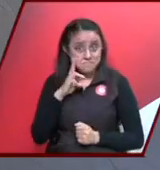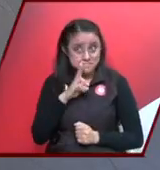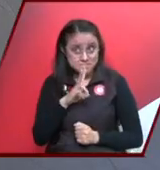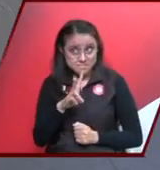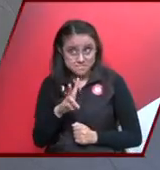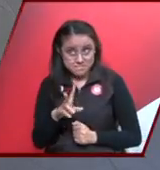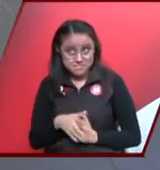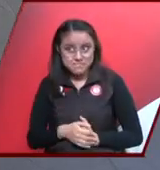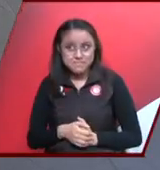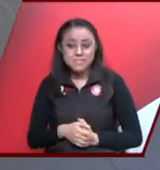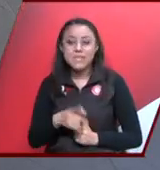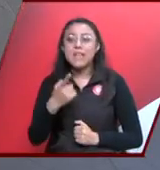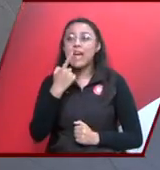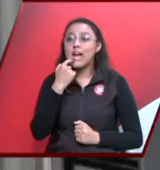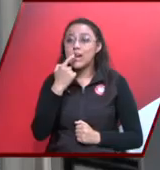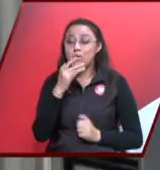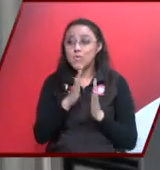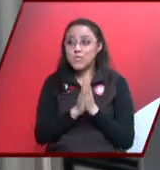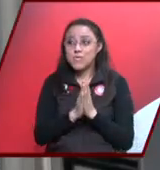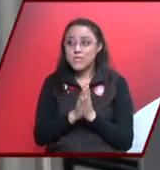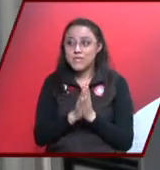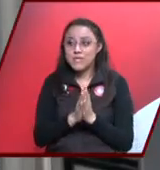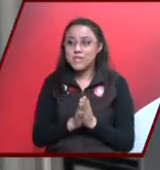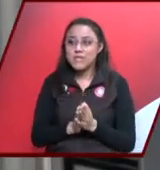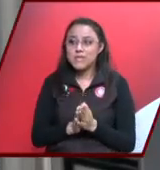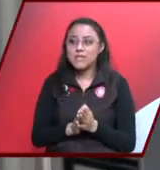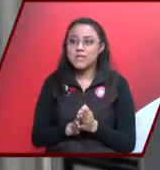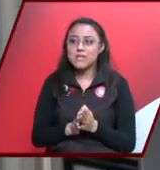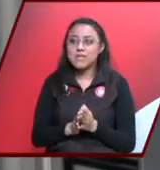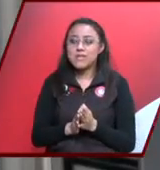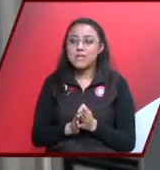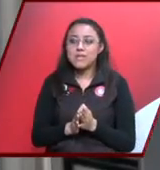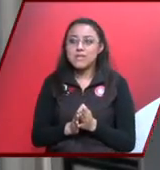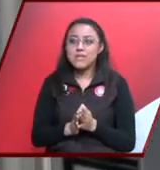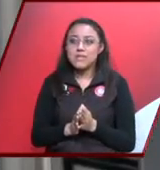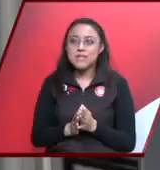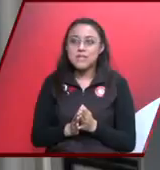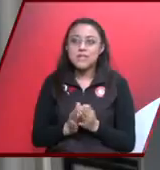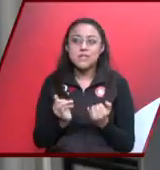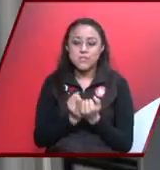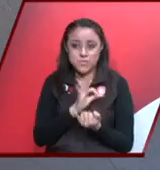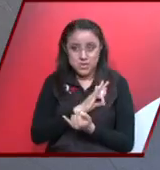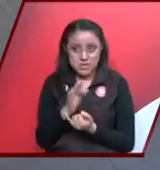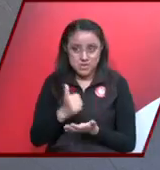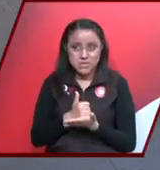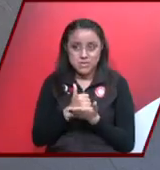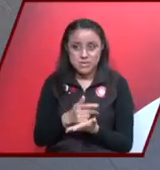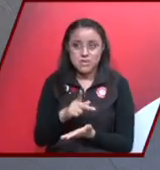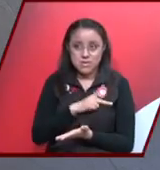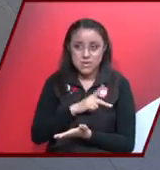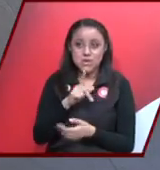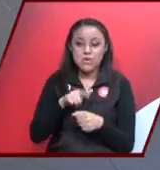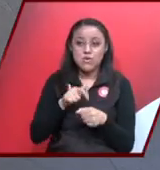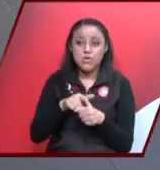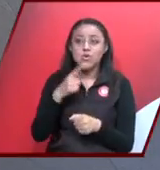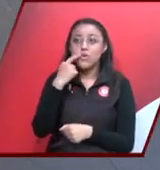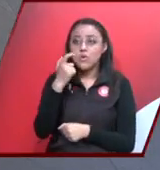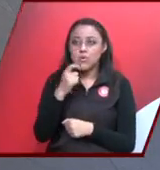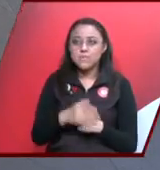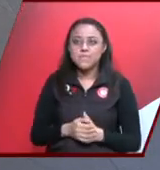Vea, ahí está. Pónganlo en rojo. Espérenme, una a la otra. Yo también los apoyo con el mío en